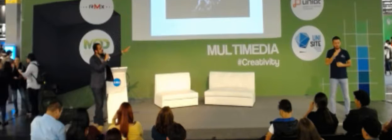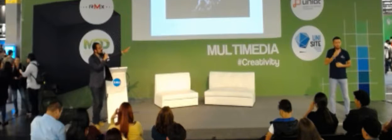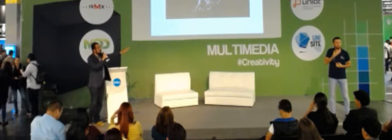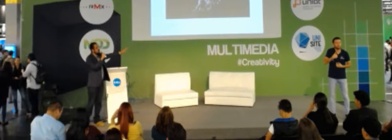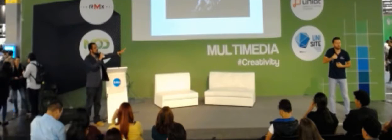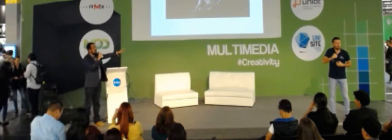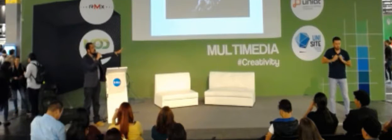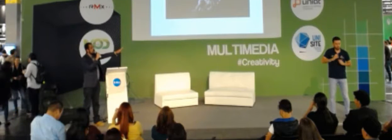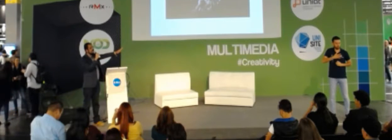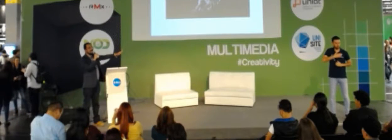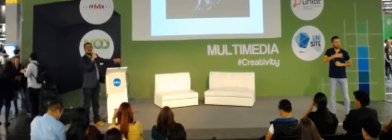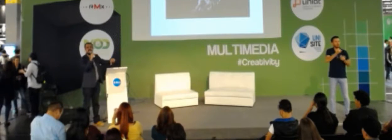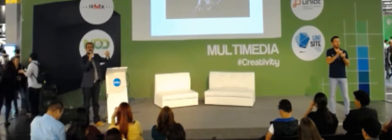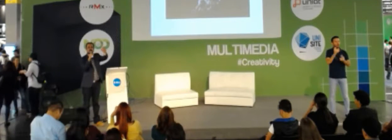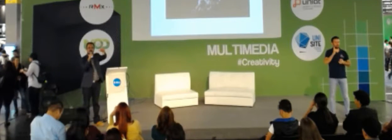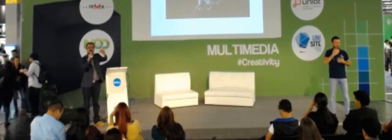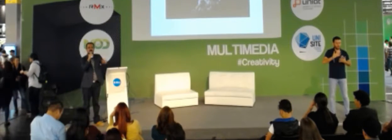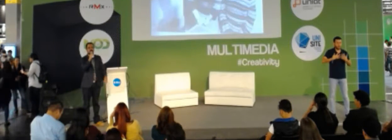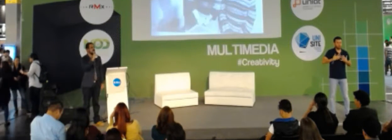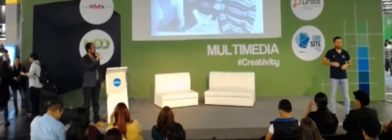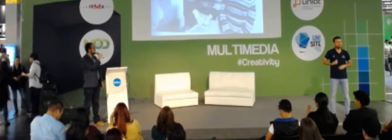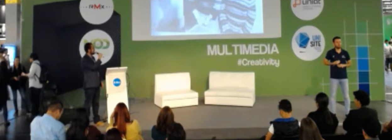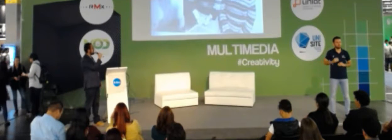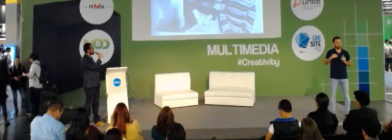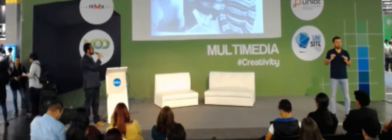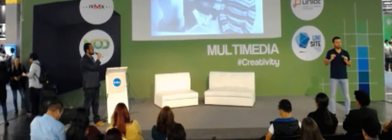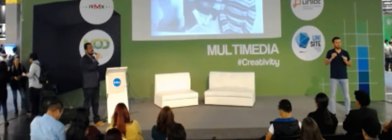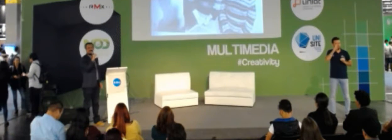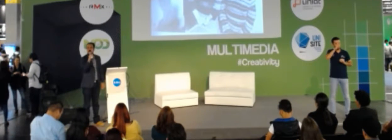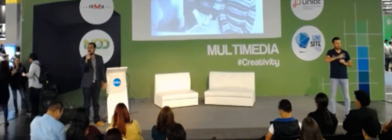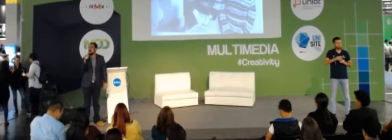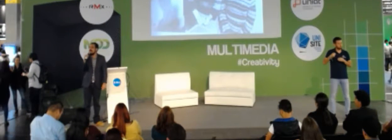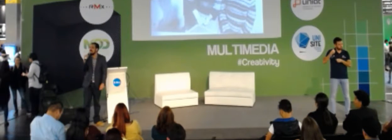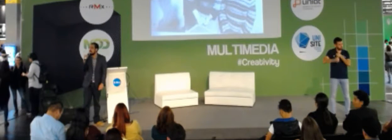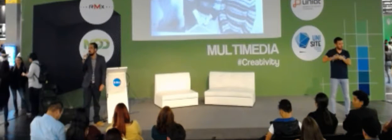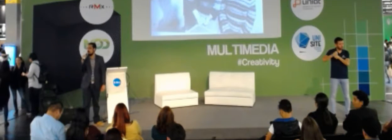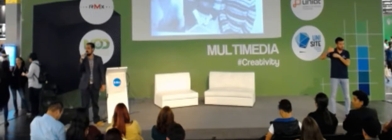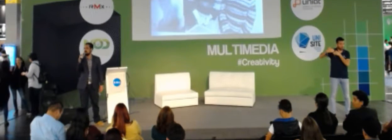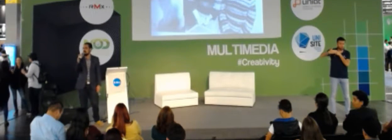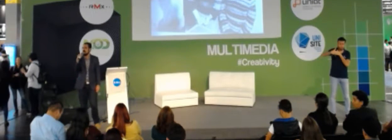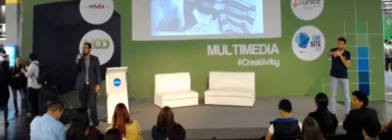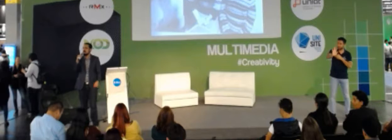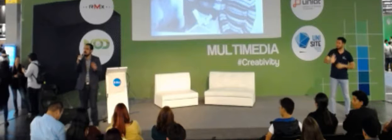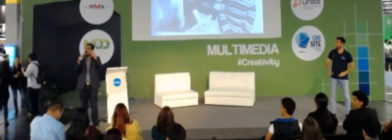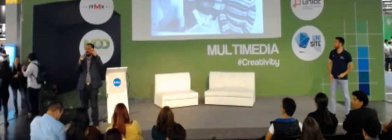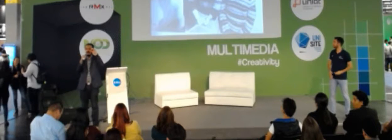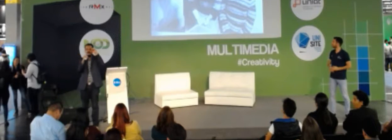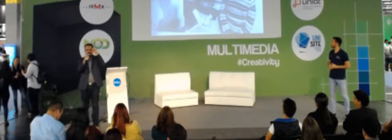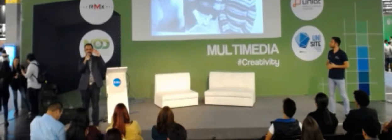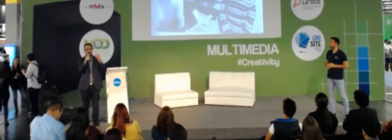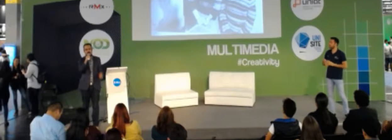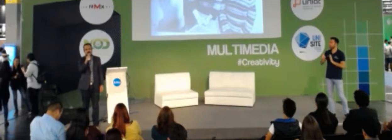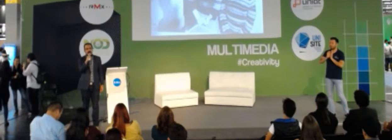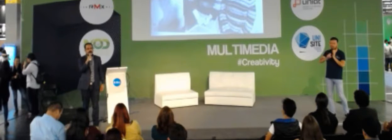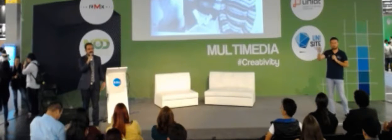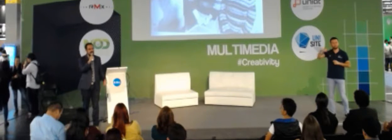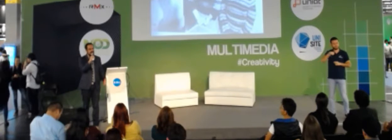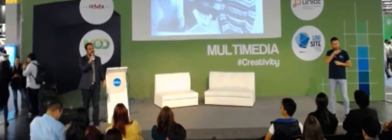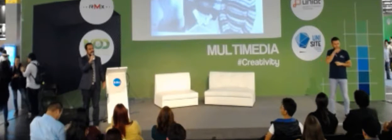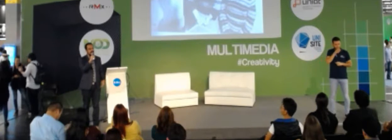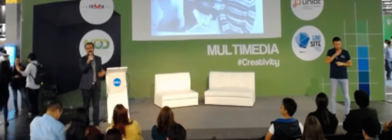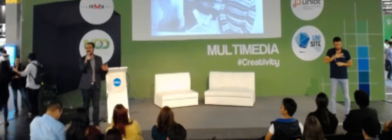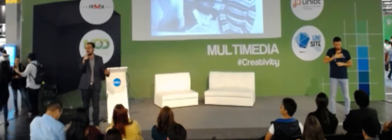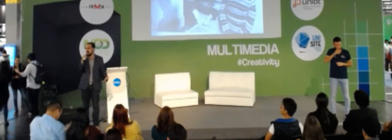esto se vivió más de 100 años. Vamos a la siguiente. Se llamó oralismo. Mis papás pertenecieron a